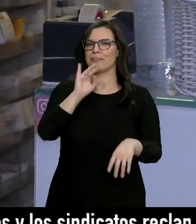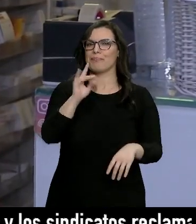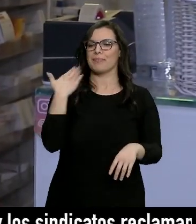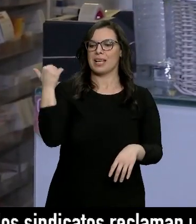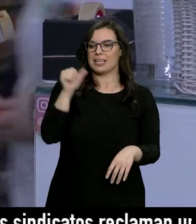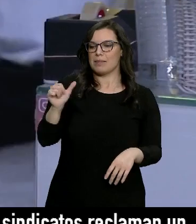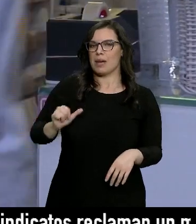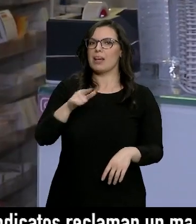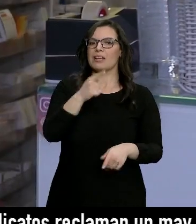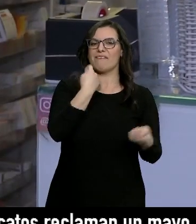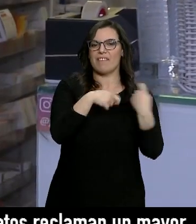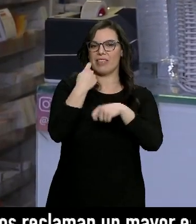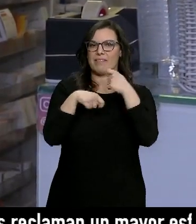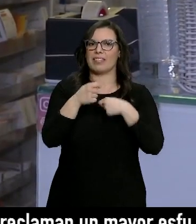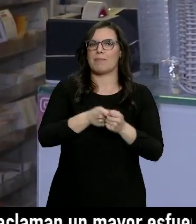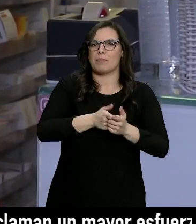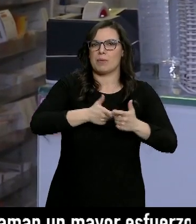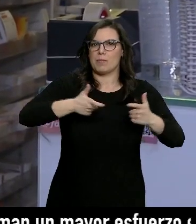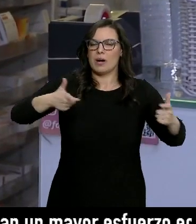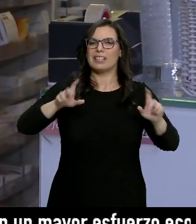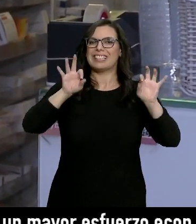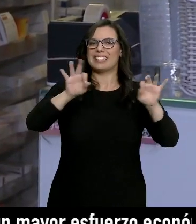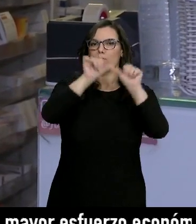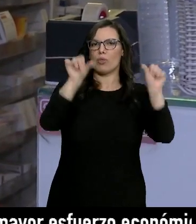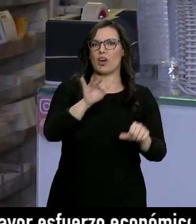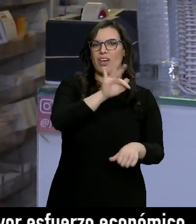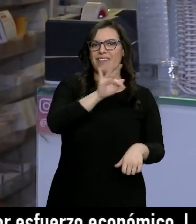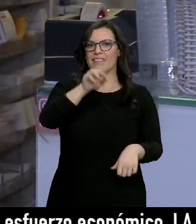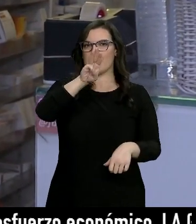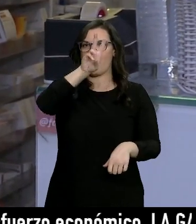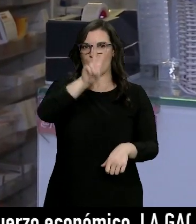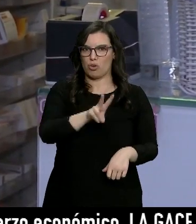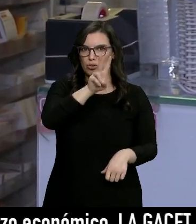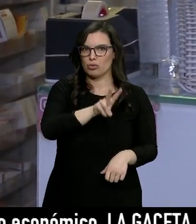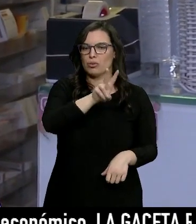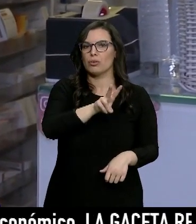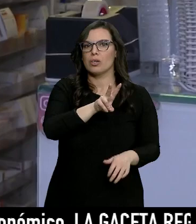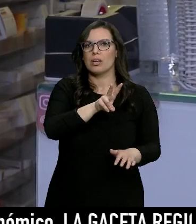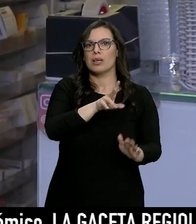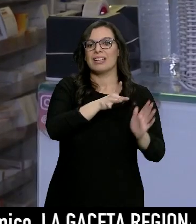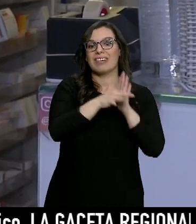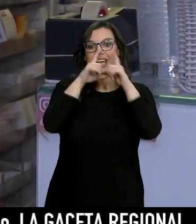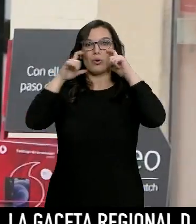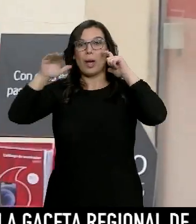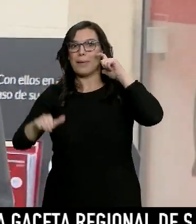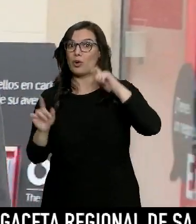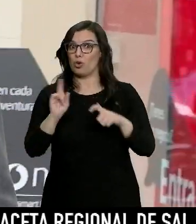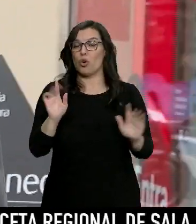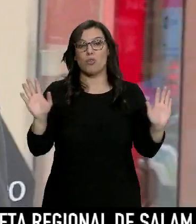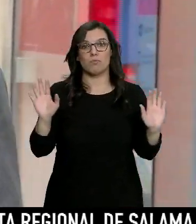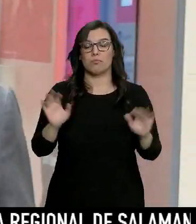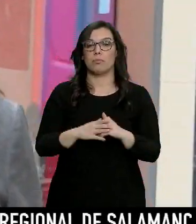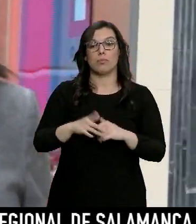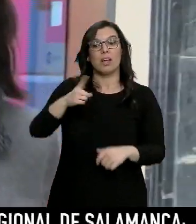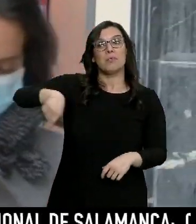notado que ha aumentado la venta de FFP2, pero tampoco es que haya disminuido la venta de quirúrgicas. Y en la calle